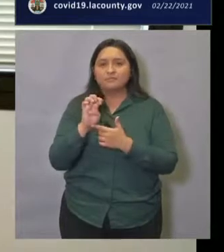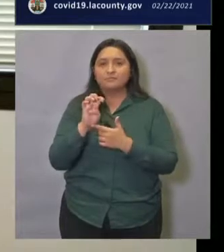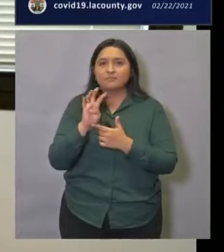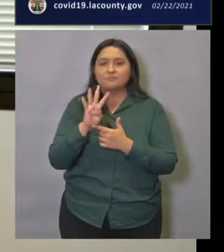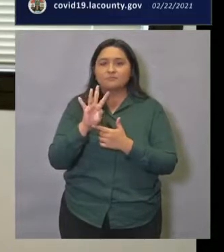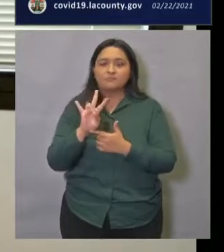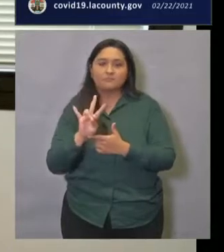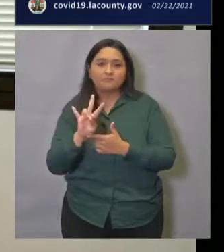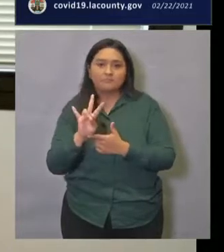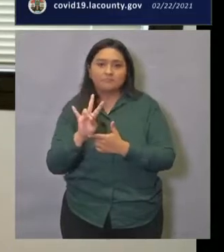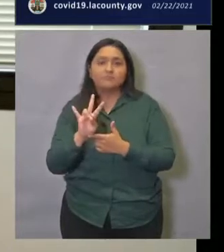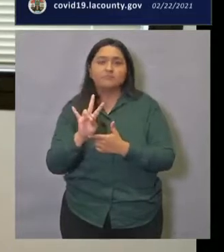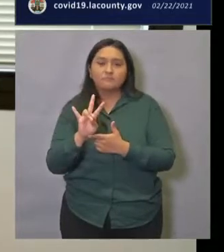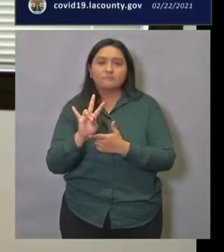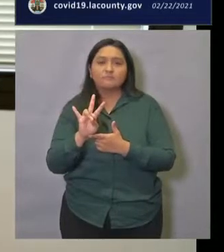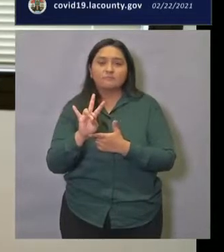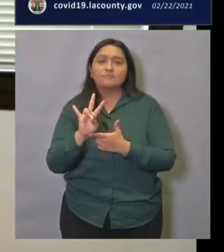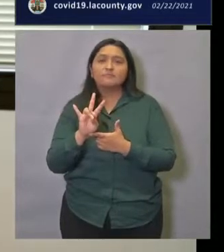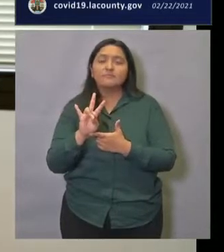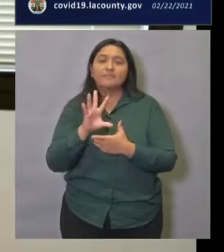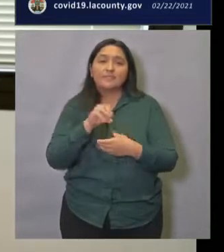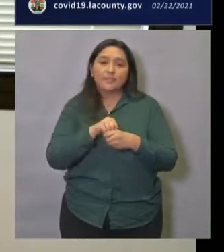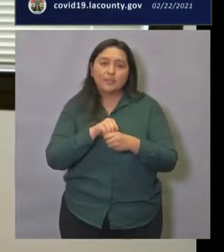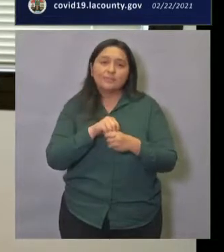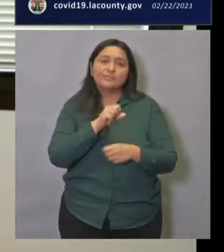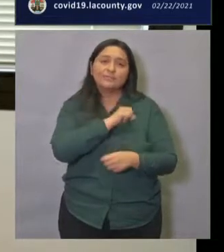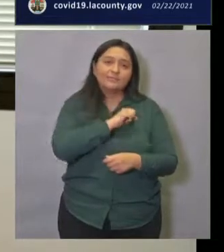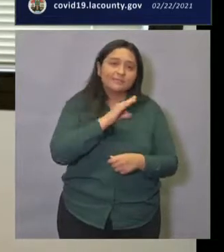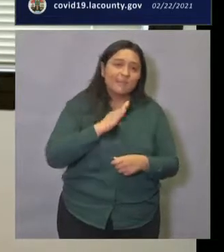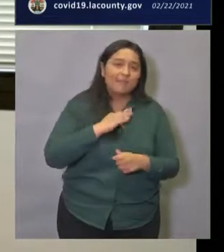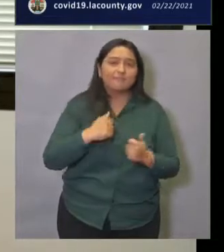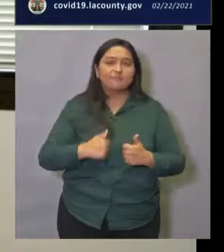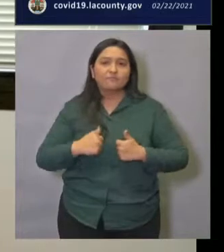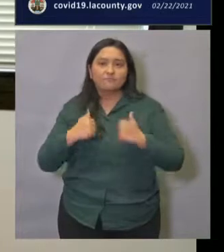93,497, incluidos tanto el personal como los residentes.